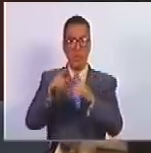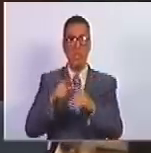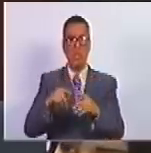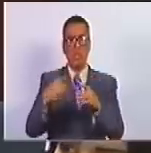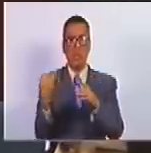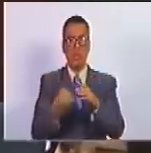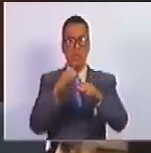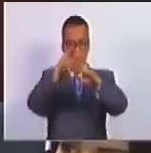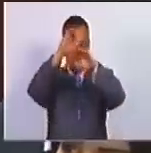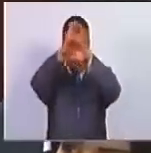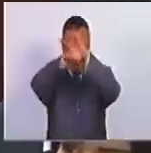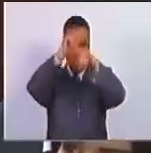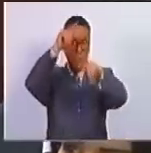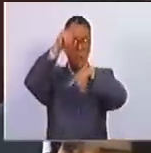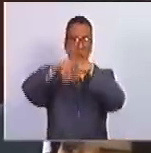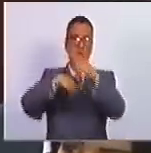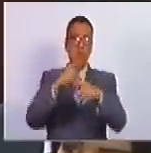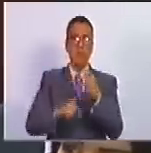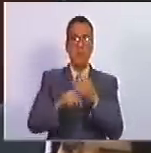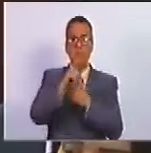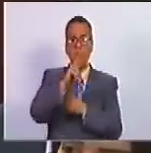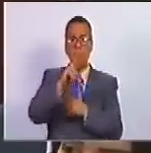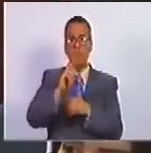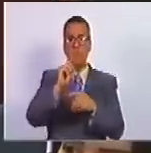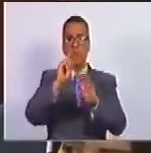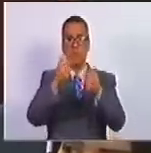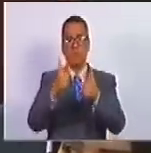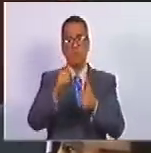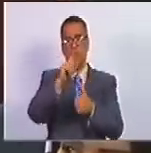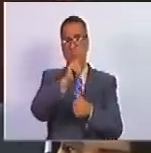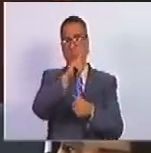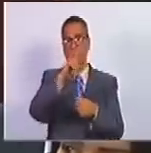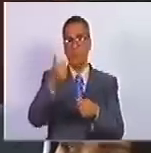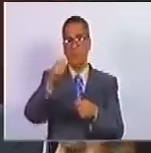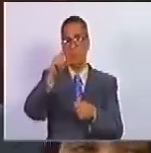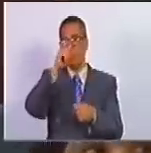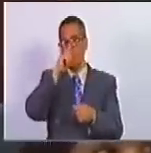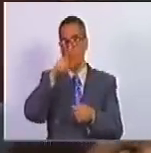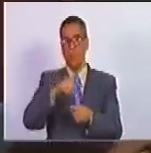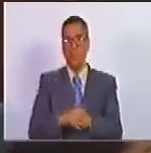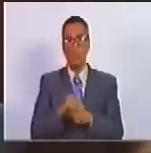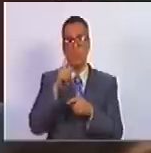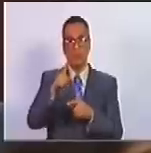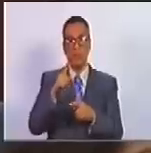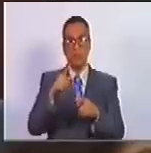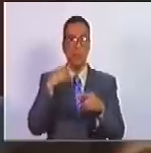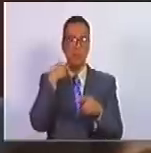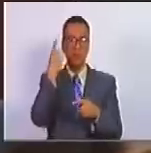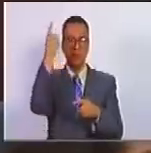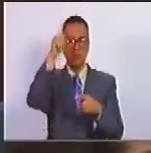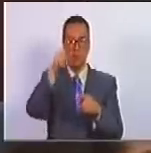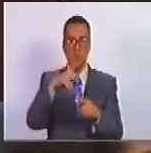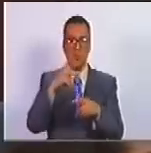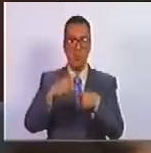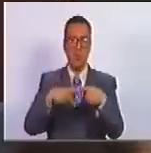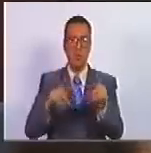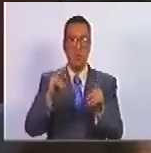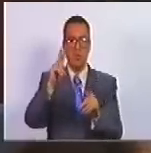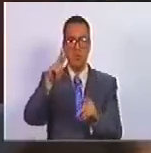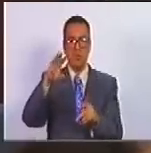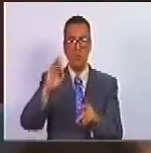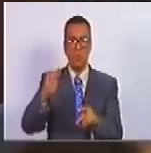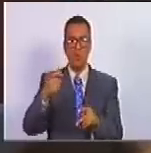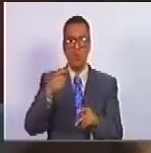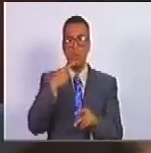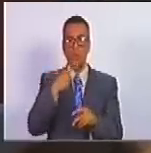Roma de la India, a conmemorar los primeros 210 años de esta gloriosa parroquia La Vega.